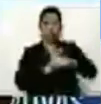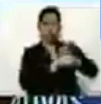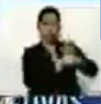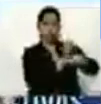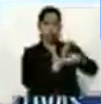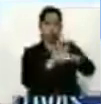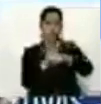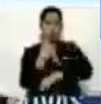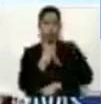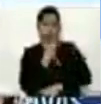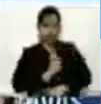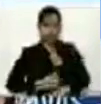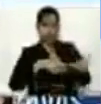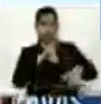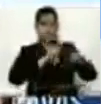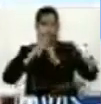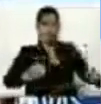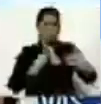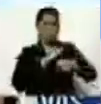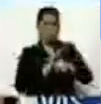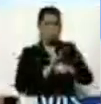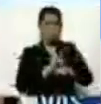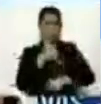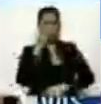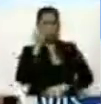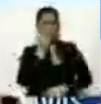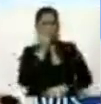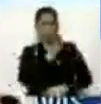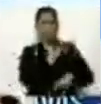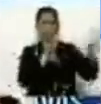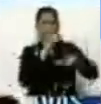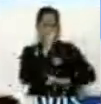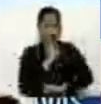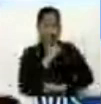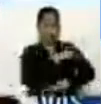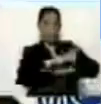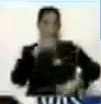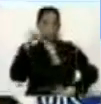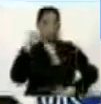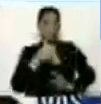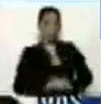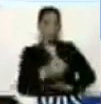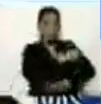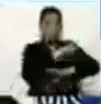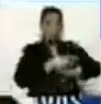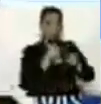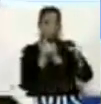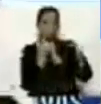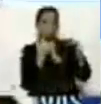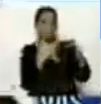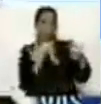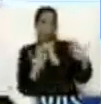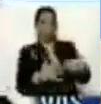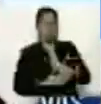gente que le dicen, tienes que quedarte en tu casa o te encierro en un motel, pero no te doy absolutamente ninguna oportunidad de que tú